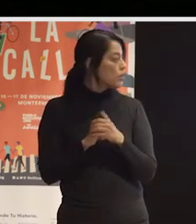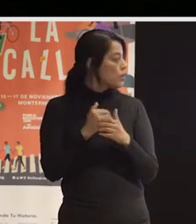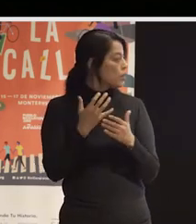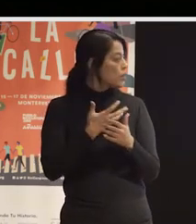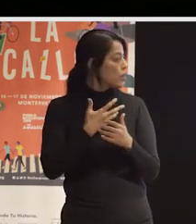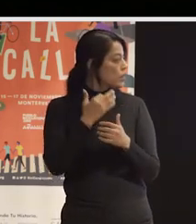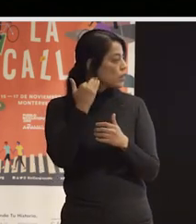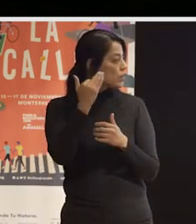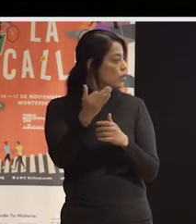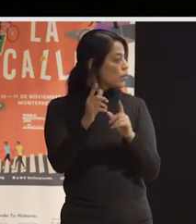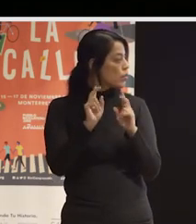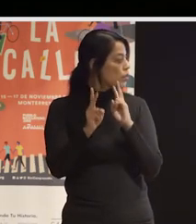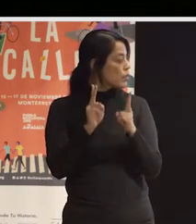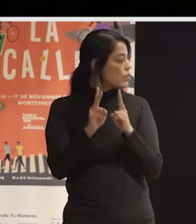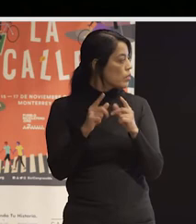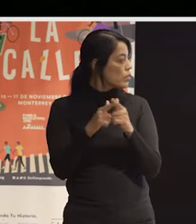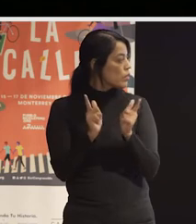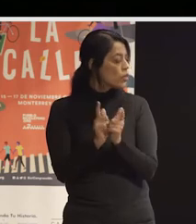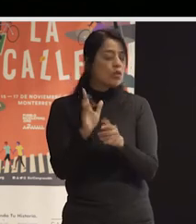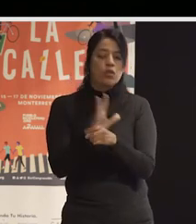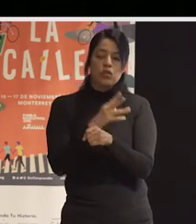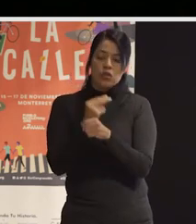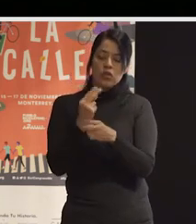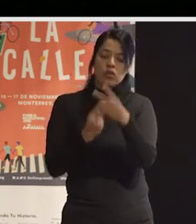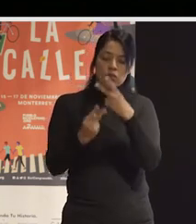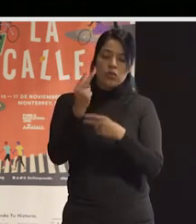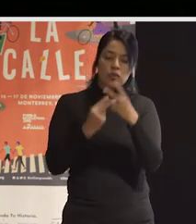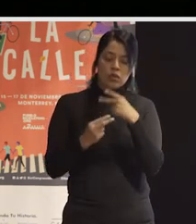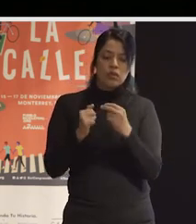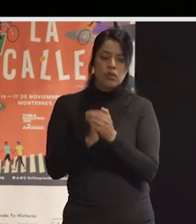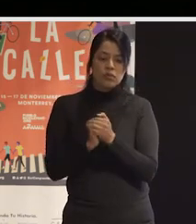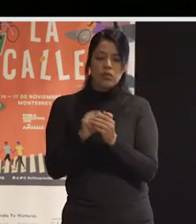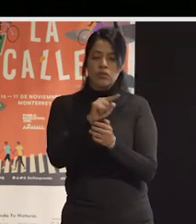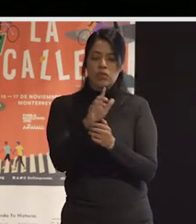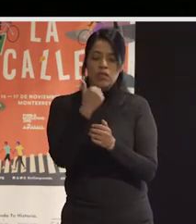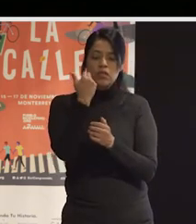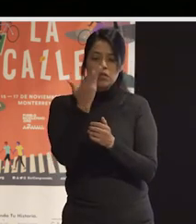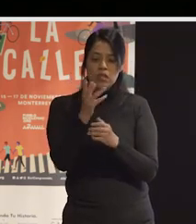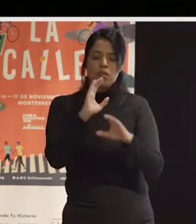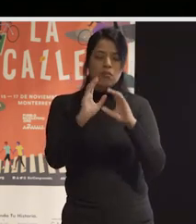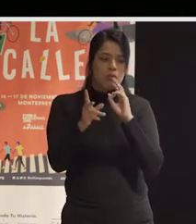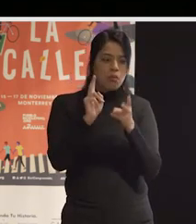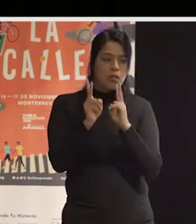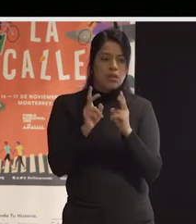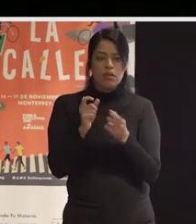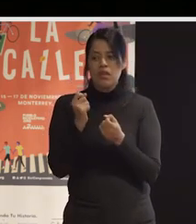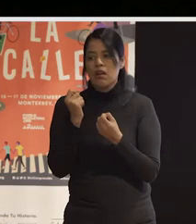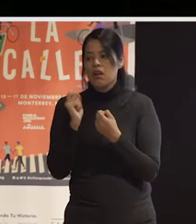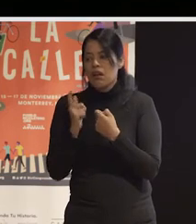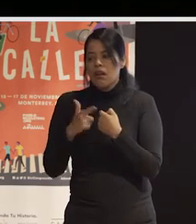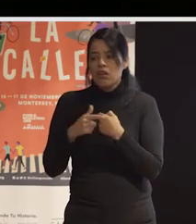tiempo para esa plática en pequeños grupos y luego volvemos volvemos e itene y si quieren comentar algo que se